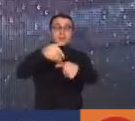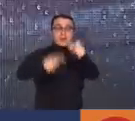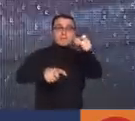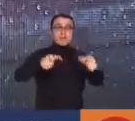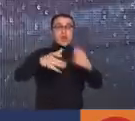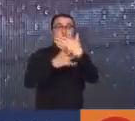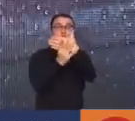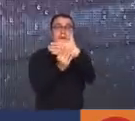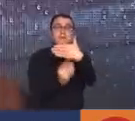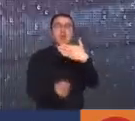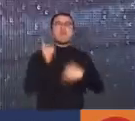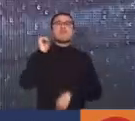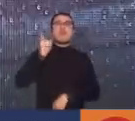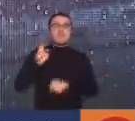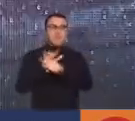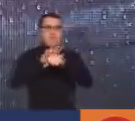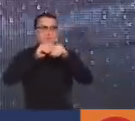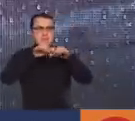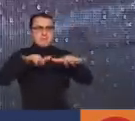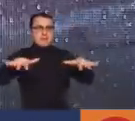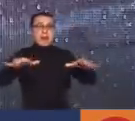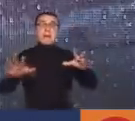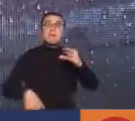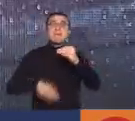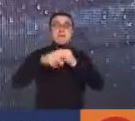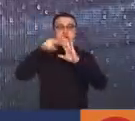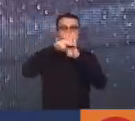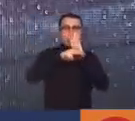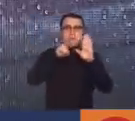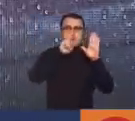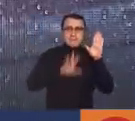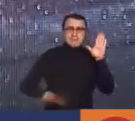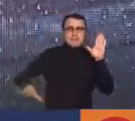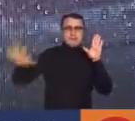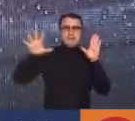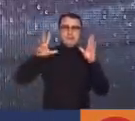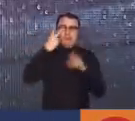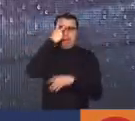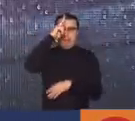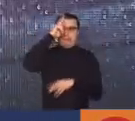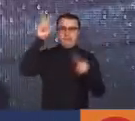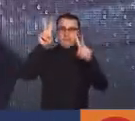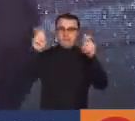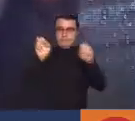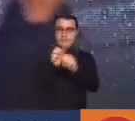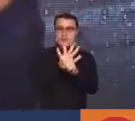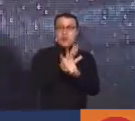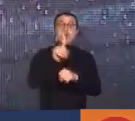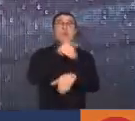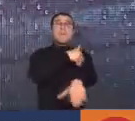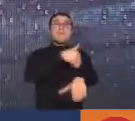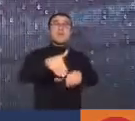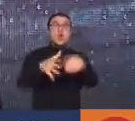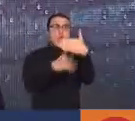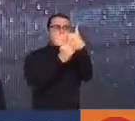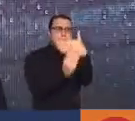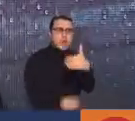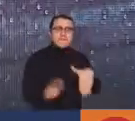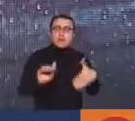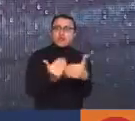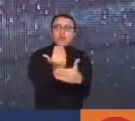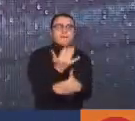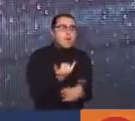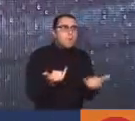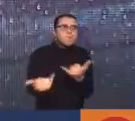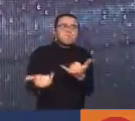COVID y de una mala política nacional respecto al COVID. 1 millón de pobres nuevos aparecieron en Bogotá, no